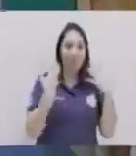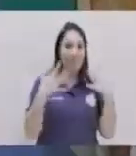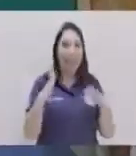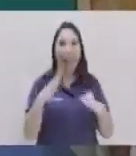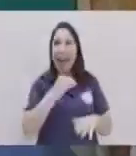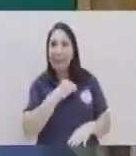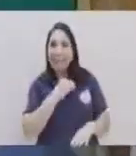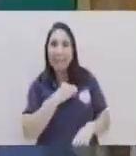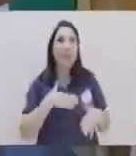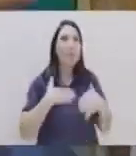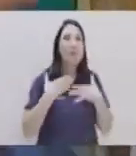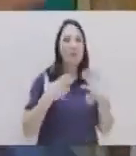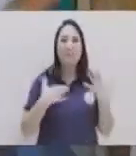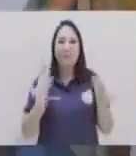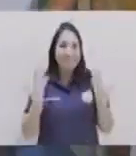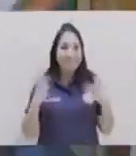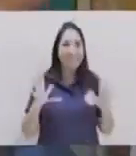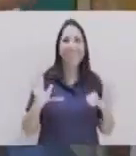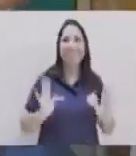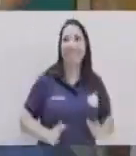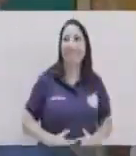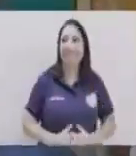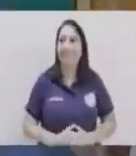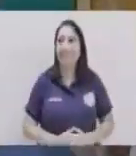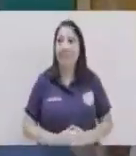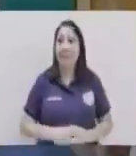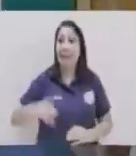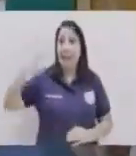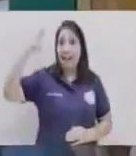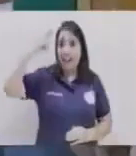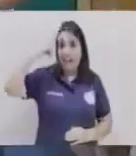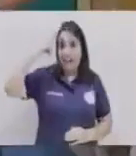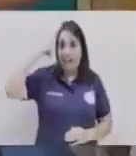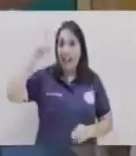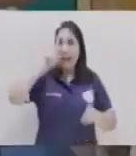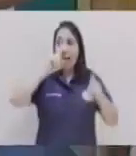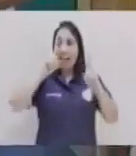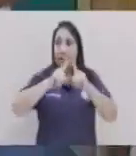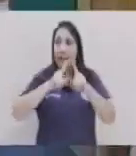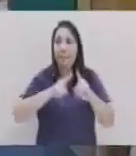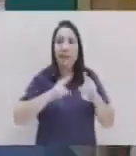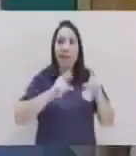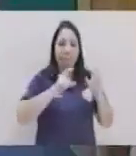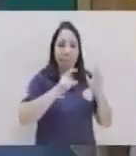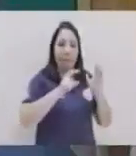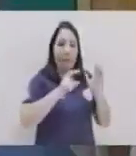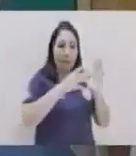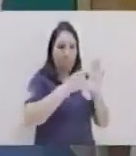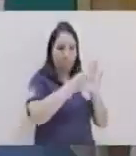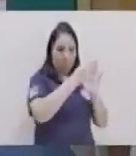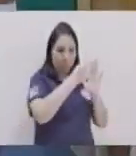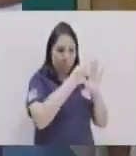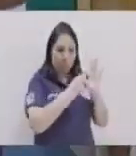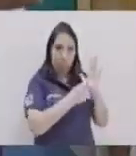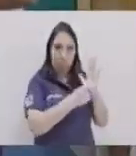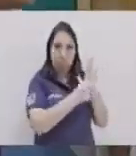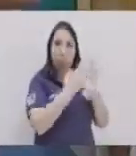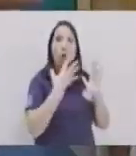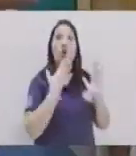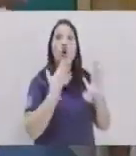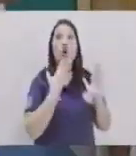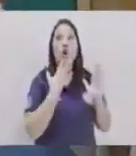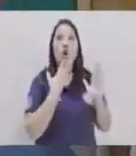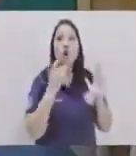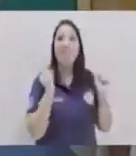ansioso, profe, por empezar, de verdad. Muy bien, entonces hay que recordar que en nuestra paleta de colores vamos a usar varios colores, pero Ajá. siempre en la gama